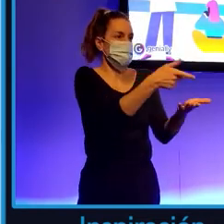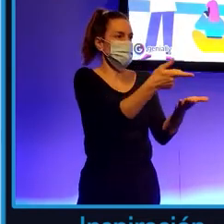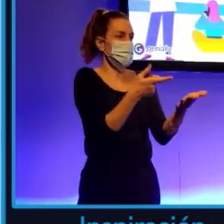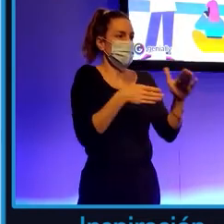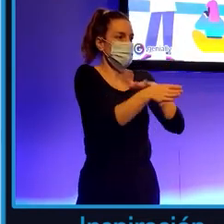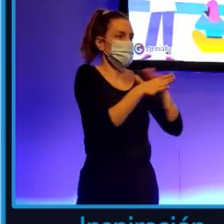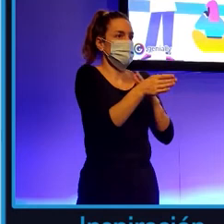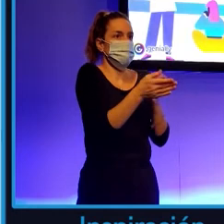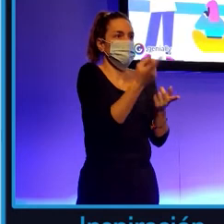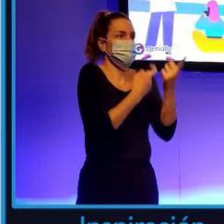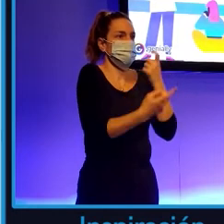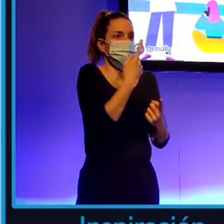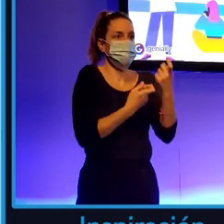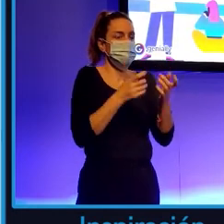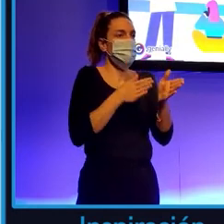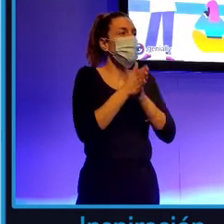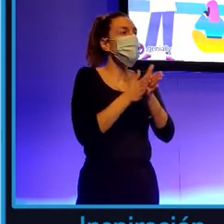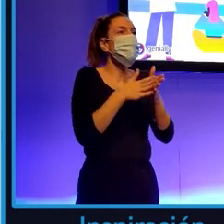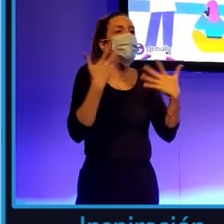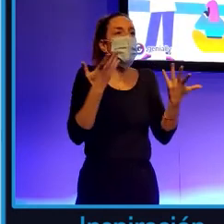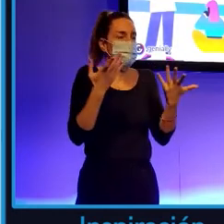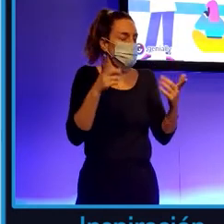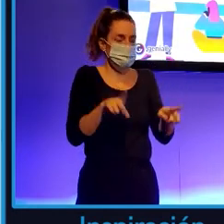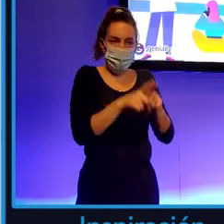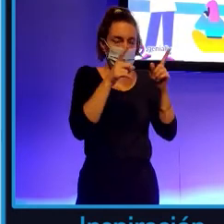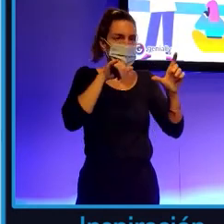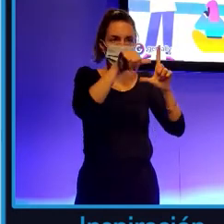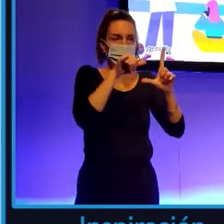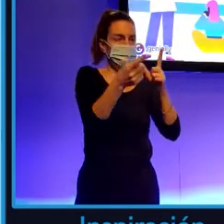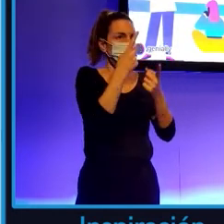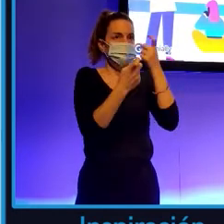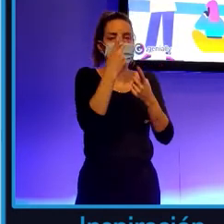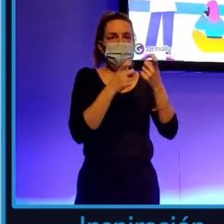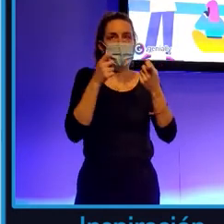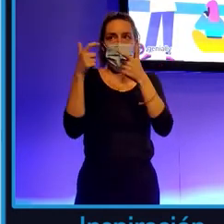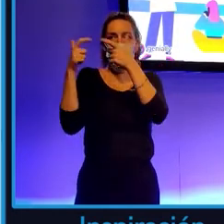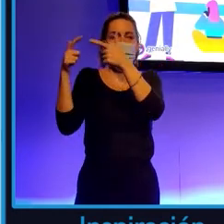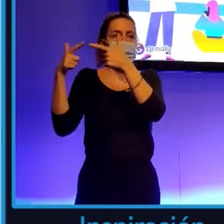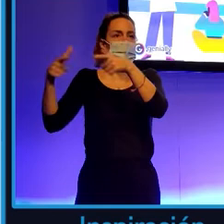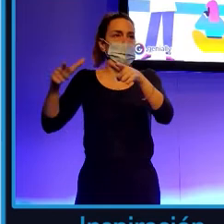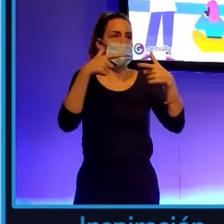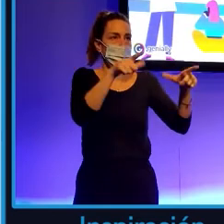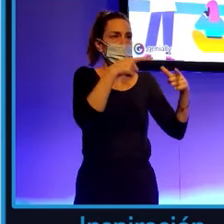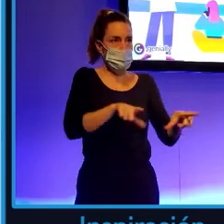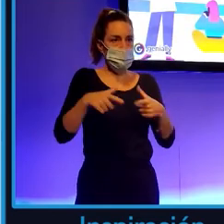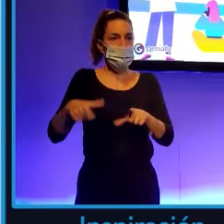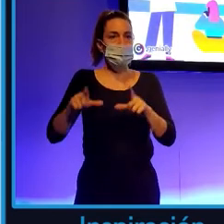lo que a ustedes les motive lo van a encontraron en youtube y en diferentes plataformas de educación que son gratuitas